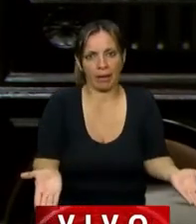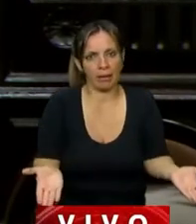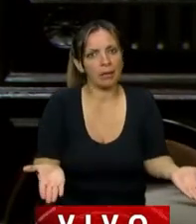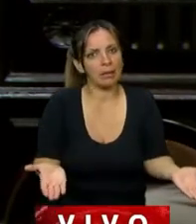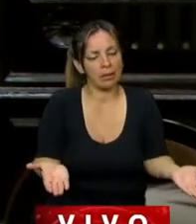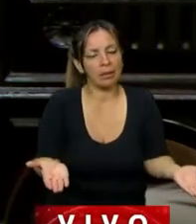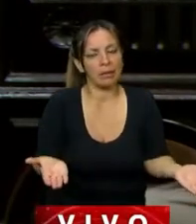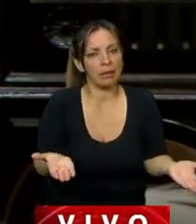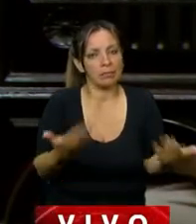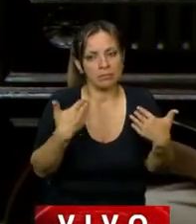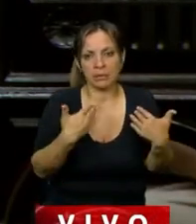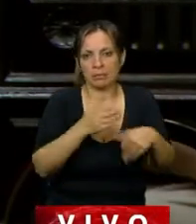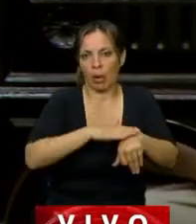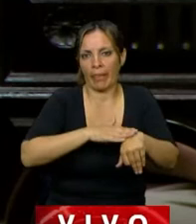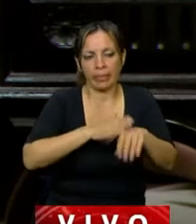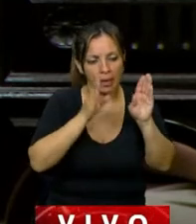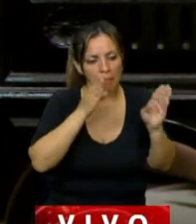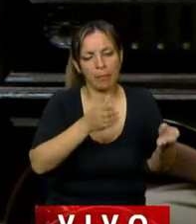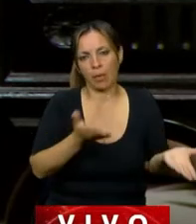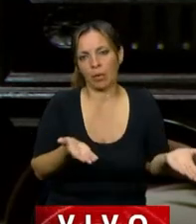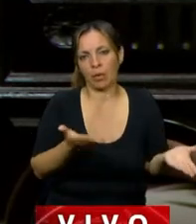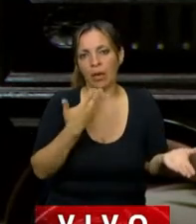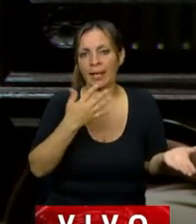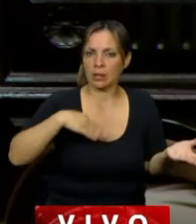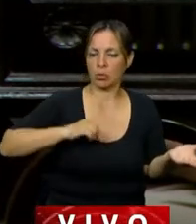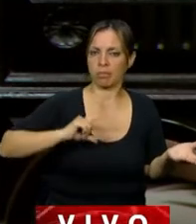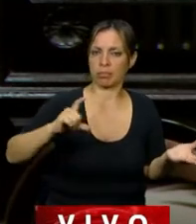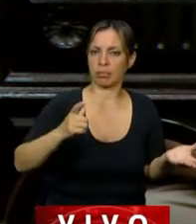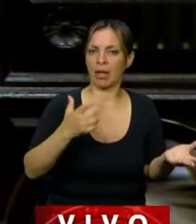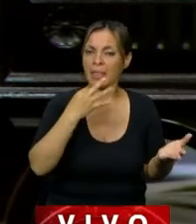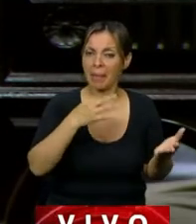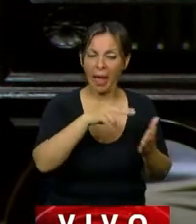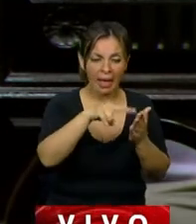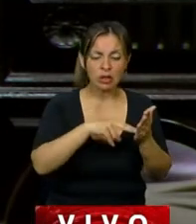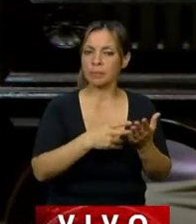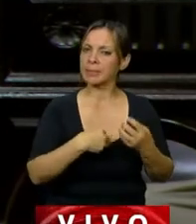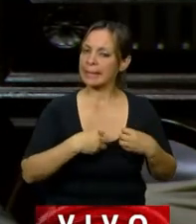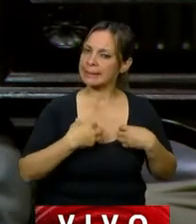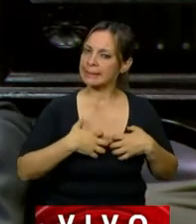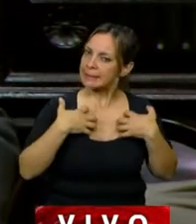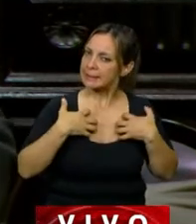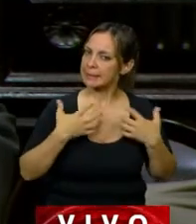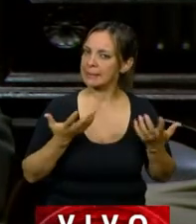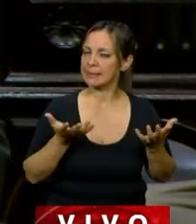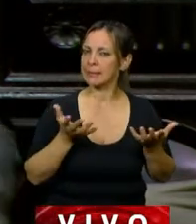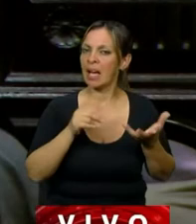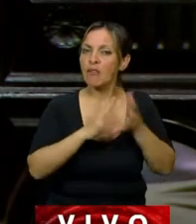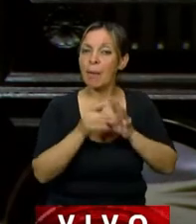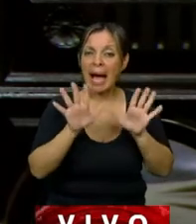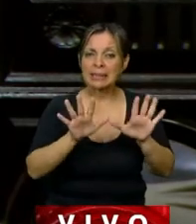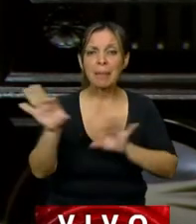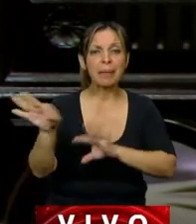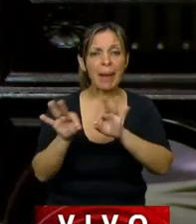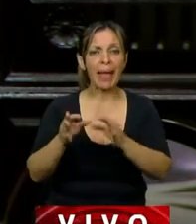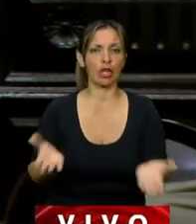redundancia, esa dedicación exclusiva. Irrita el principio de igualdad que existan este tipo de privilegios. En el